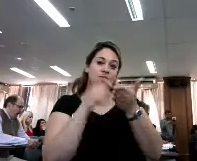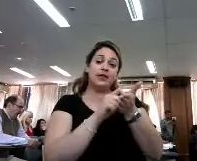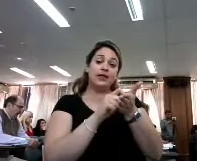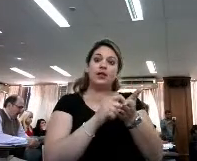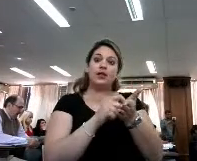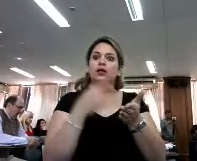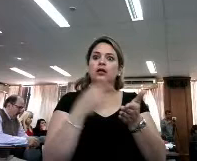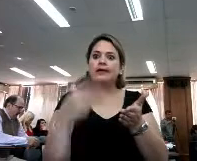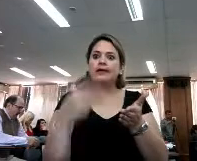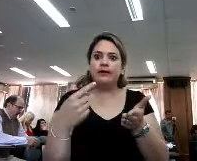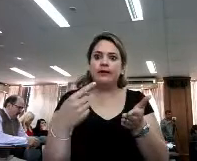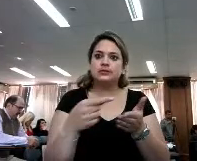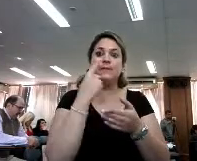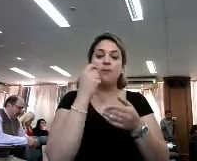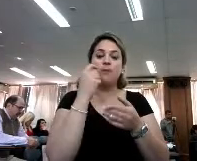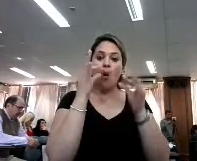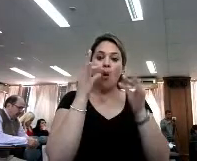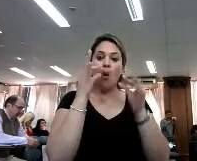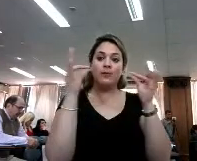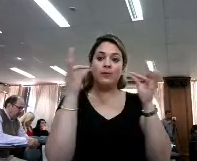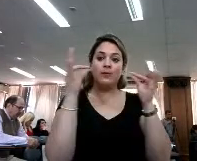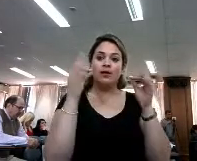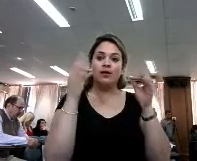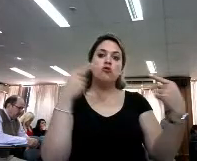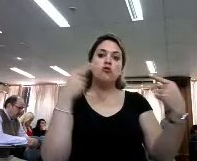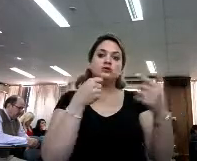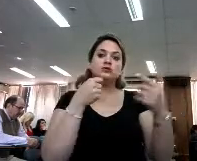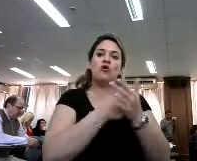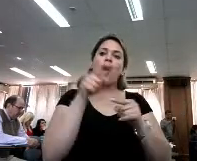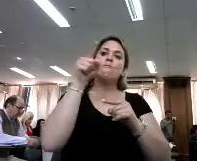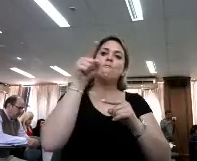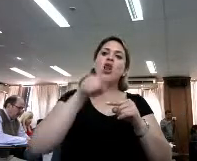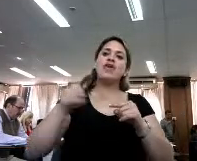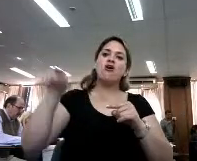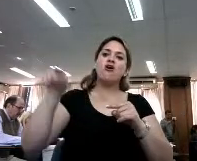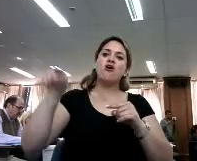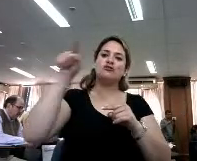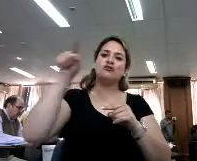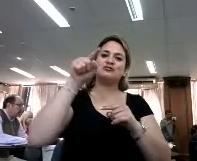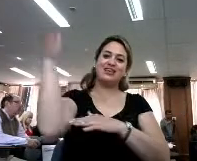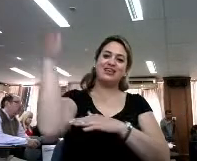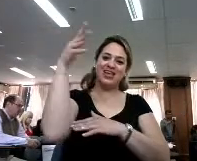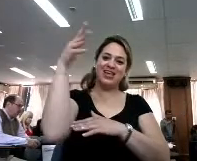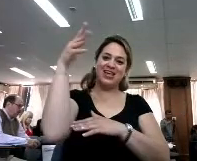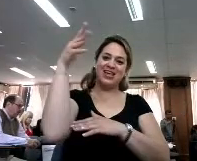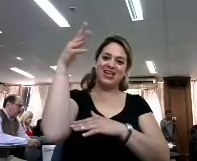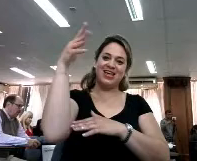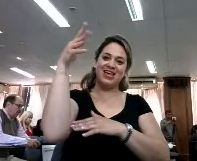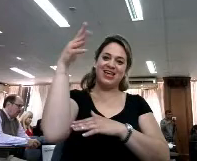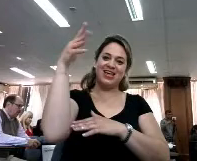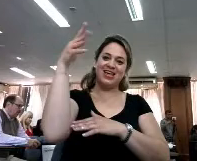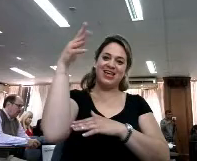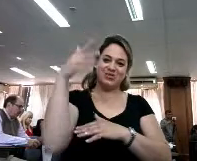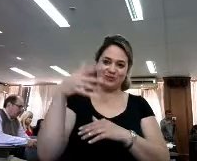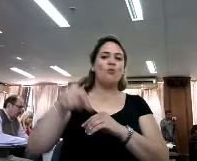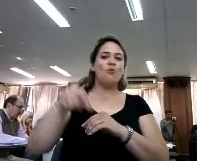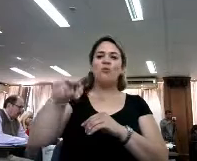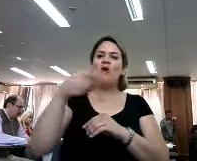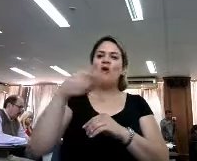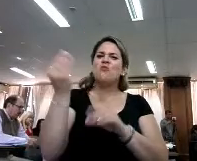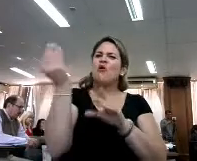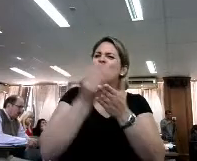siguiente, Don Quijote pelea con los molinos de viento. ¿Qué aterrizamos? ¿Cómo lo dibujarías tú,